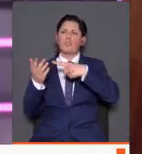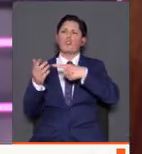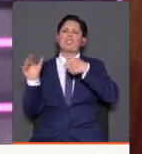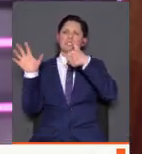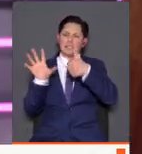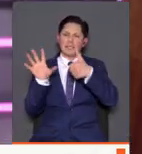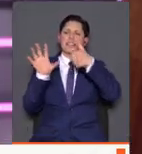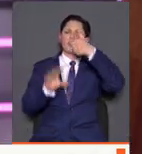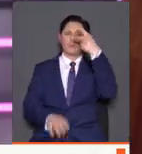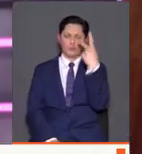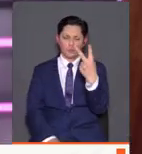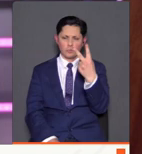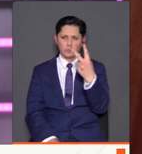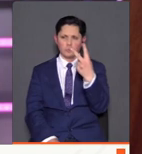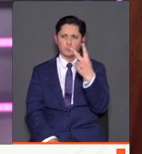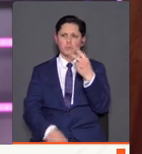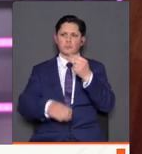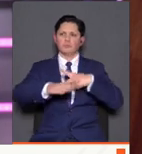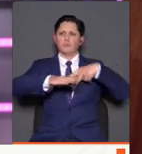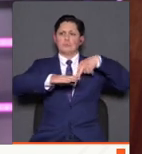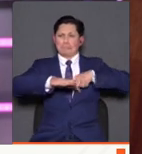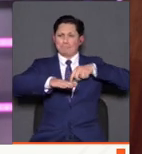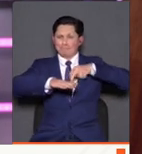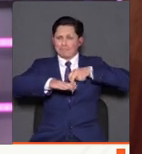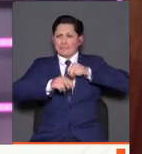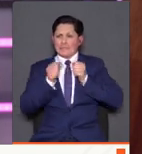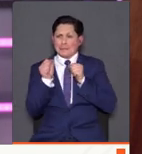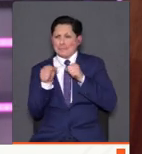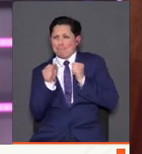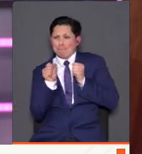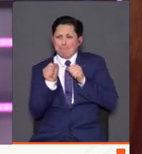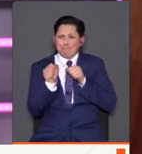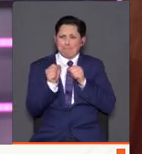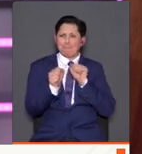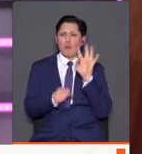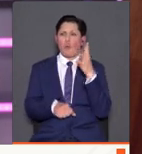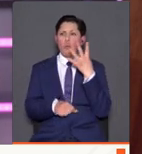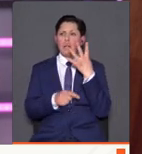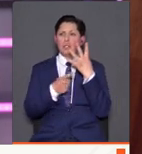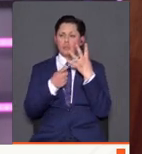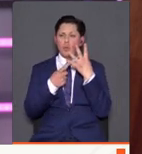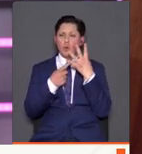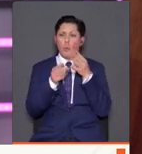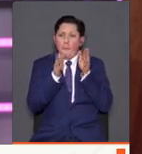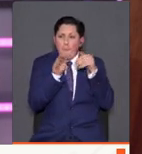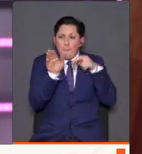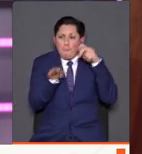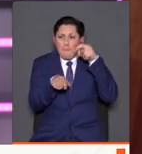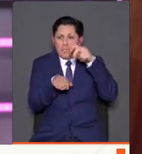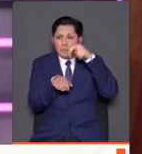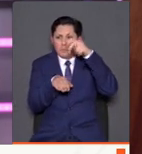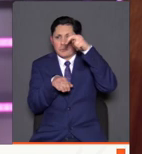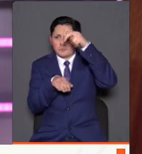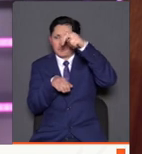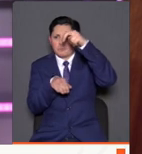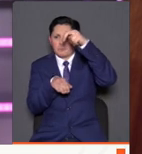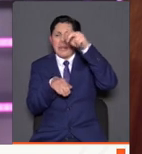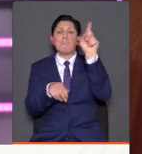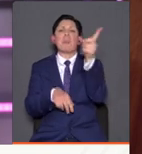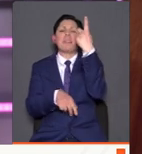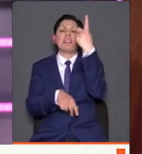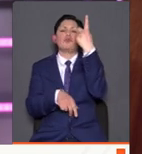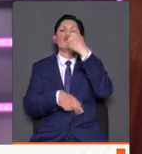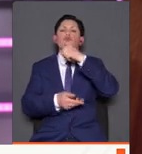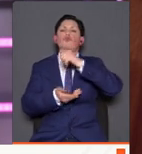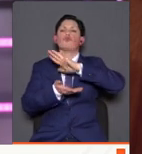agosto de 1962, subí con muchos nervios al cuarto piso de la Universidad Católica para hacer el primer show dominical, un